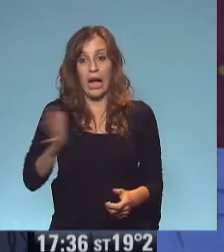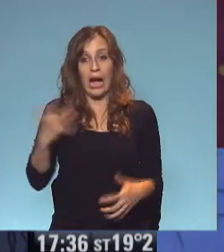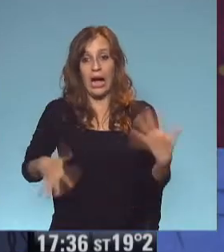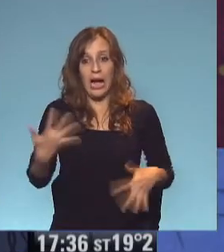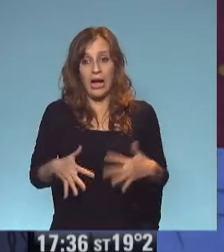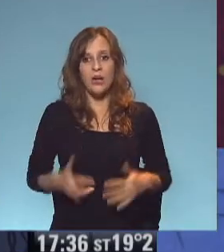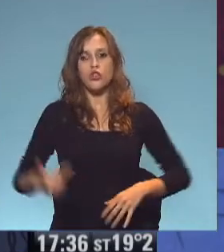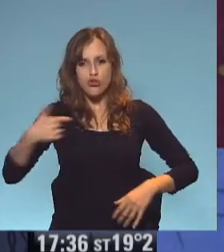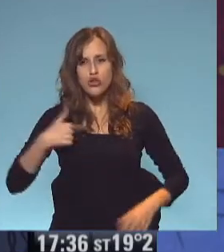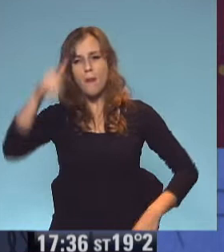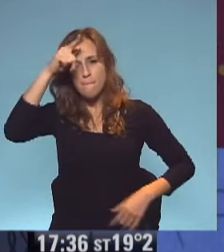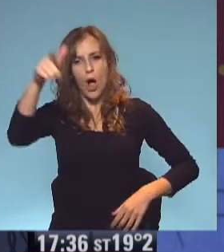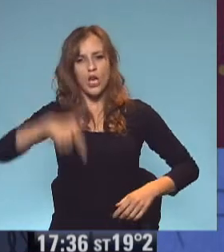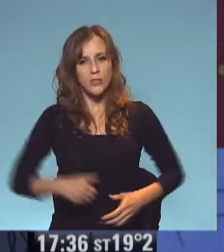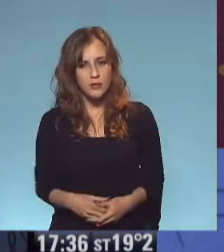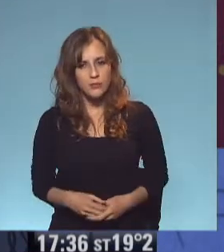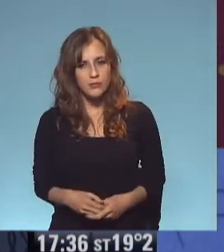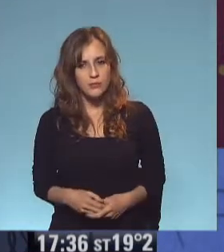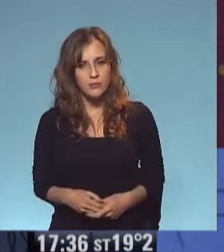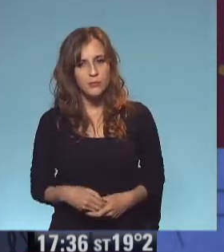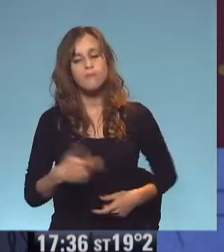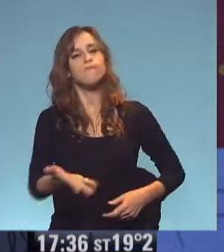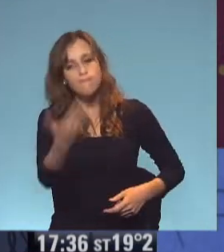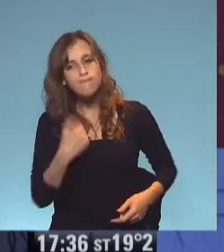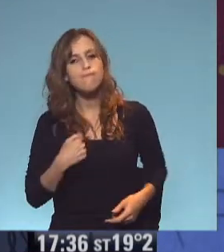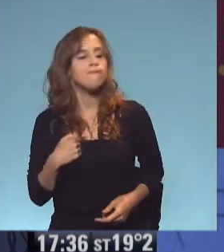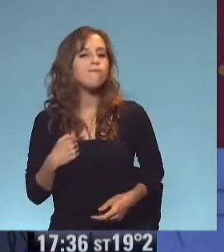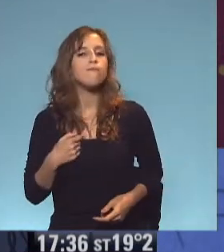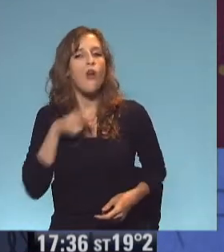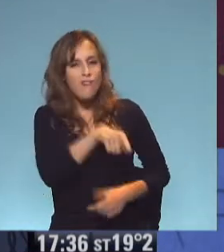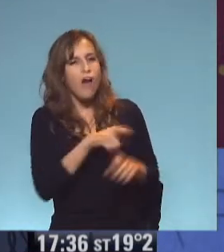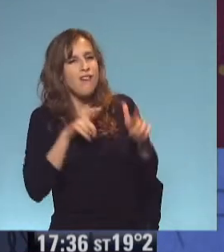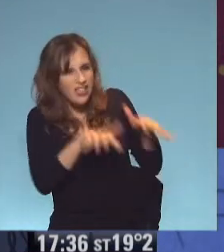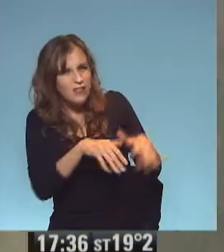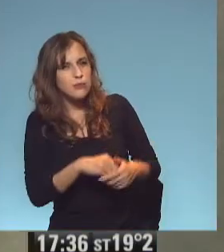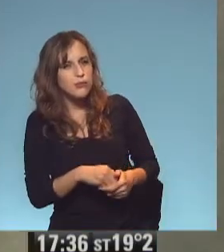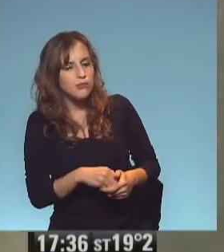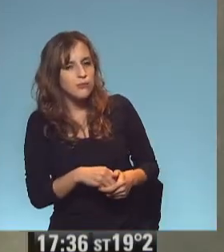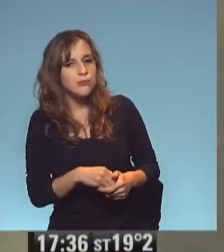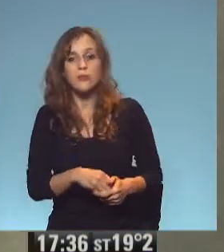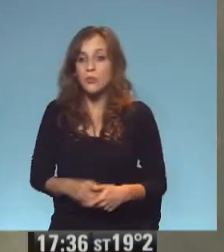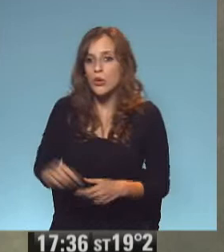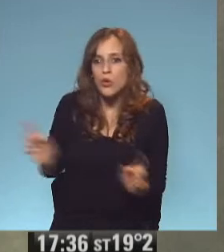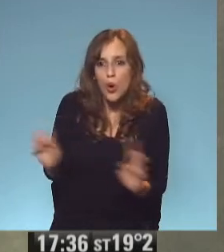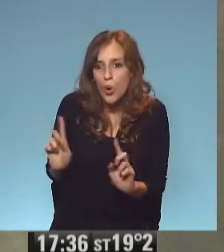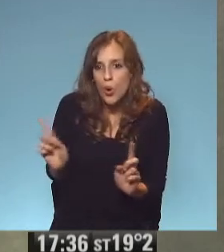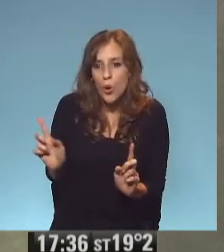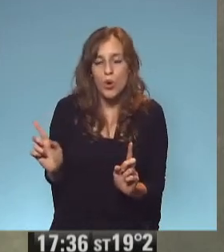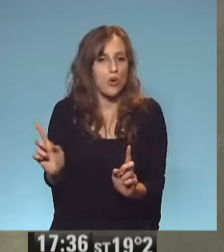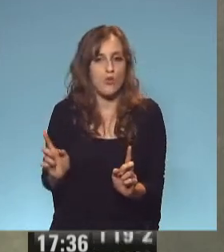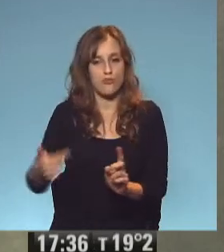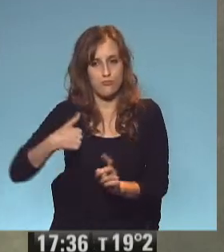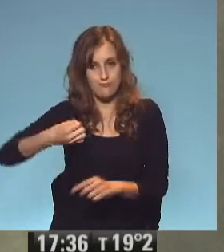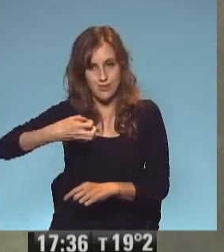¡Soy el policía del pueblo! ¡Y me exijo saber si ustedes son fantasmas! ¡No! Mi nombre